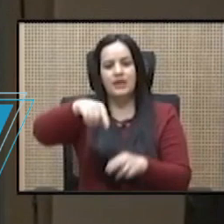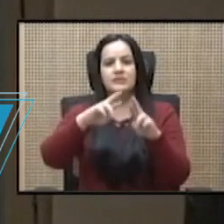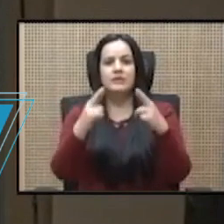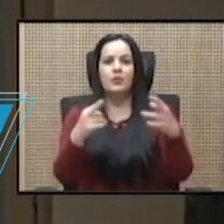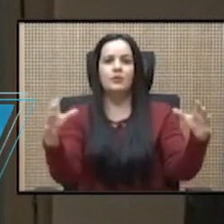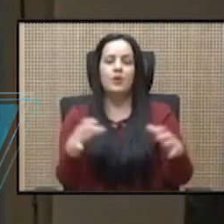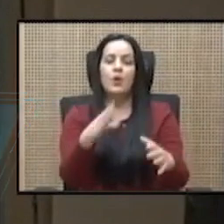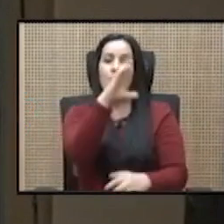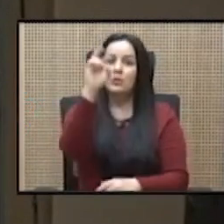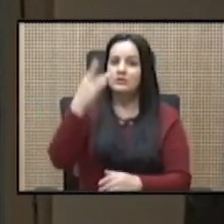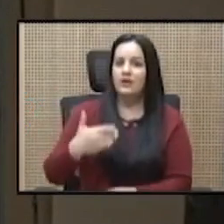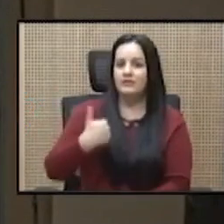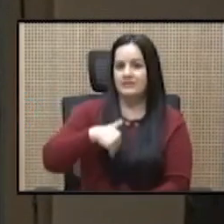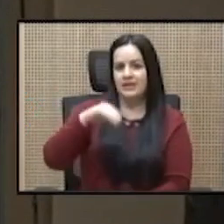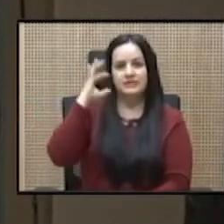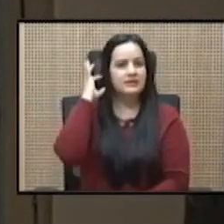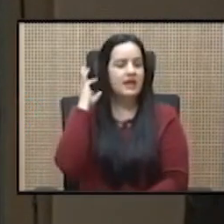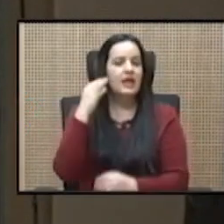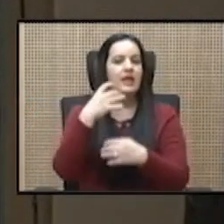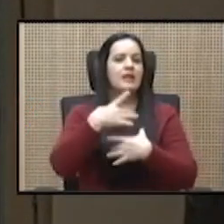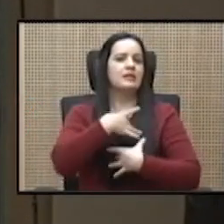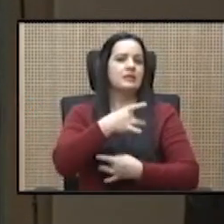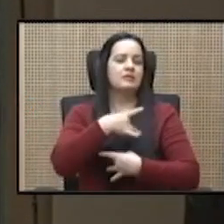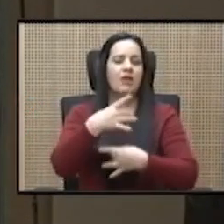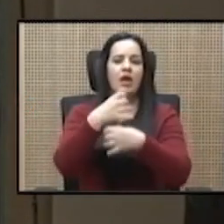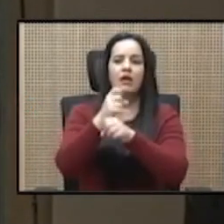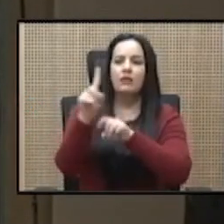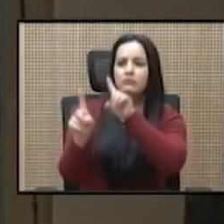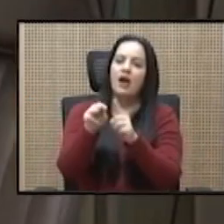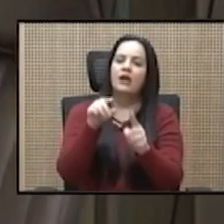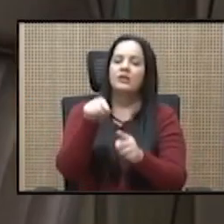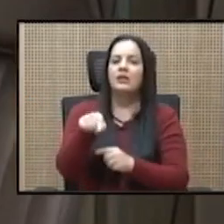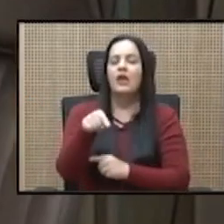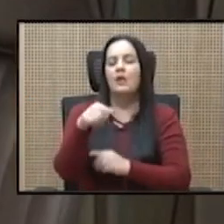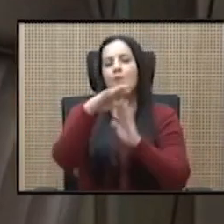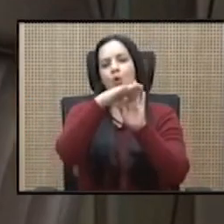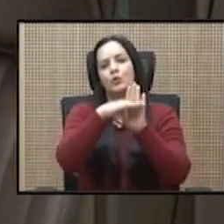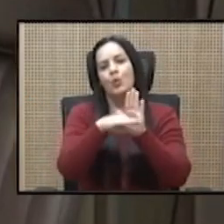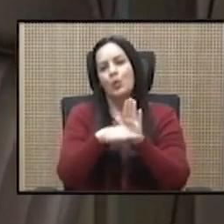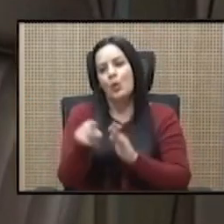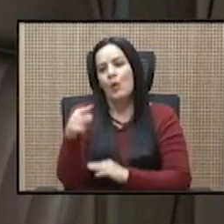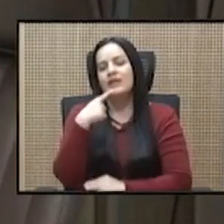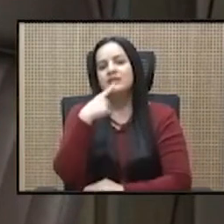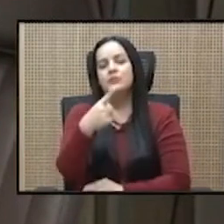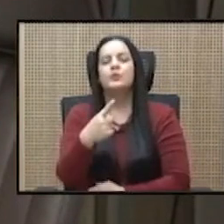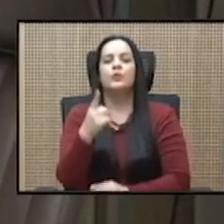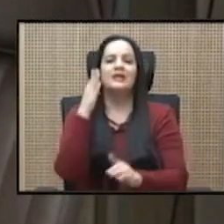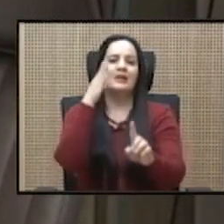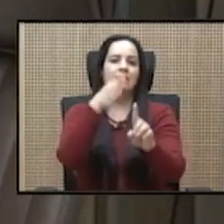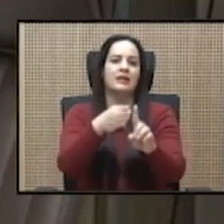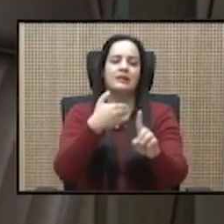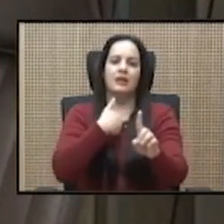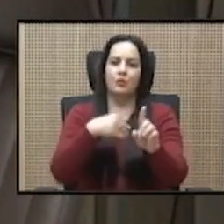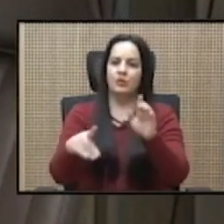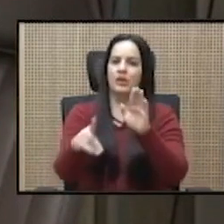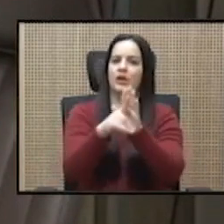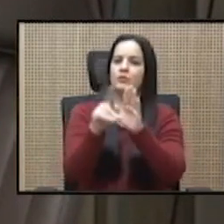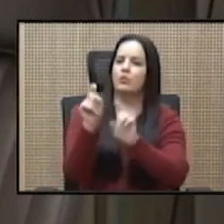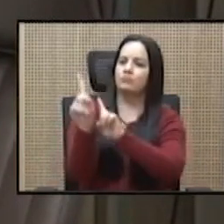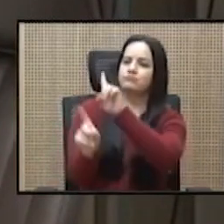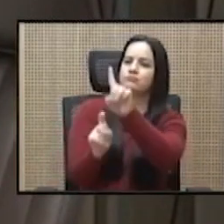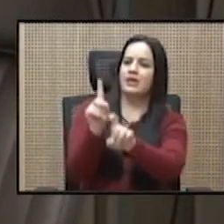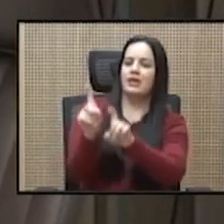muy interesados en hacer muchas preguntas con relación a la UPAT. Tenemos el derecho a interpelar al presidente. La